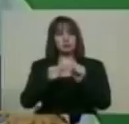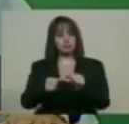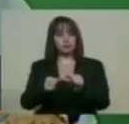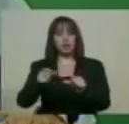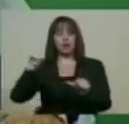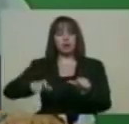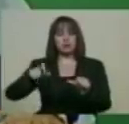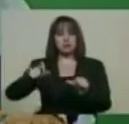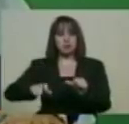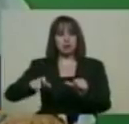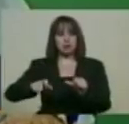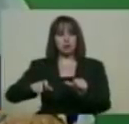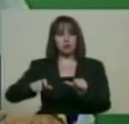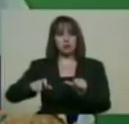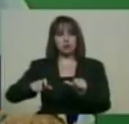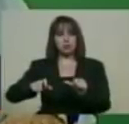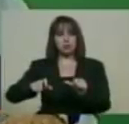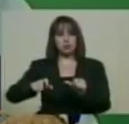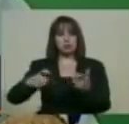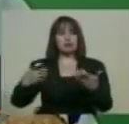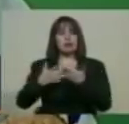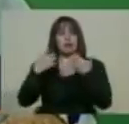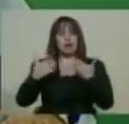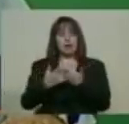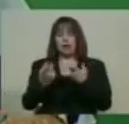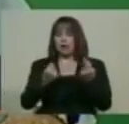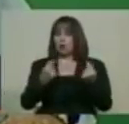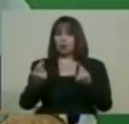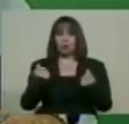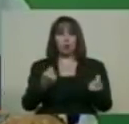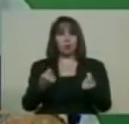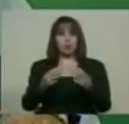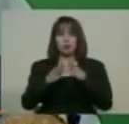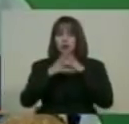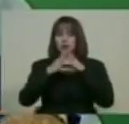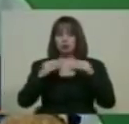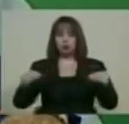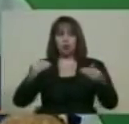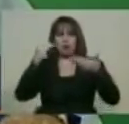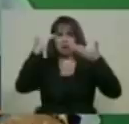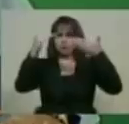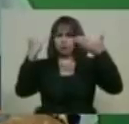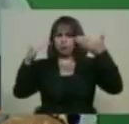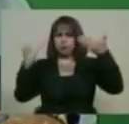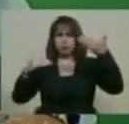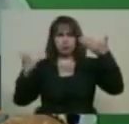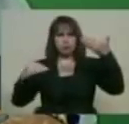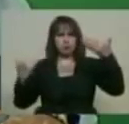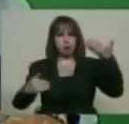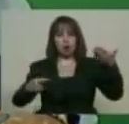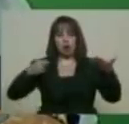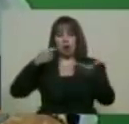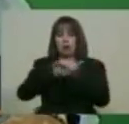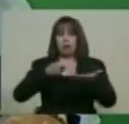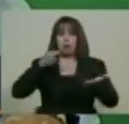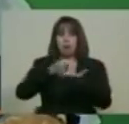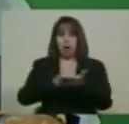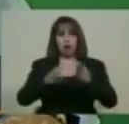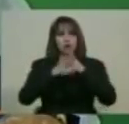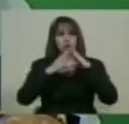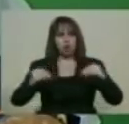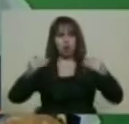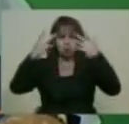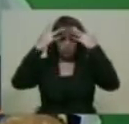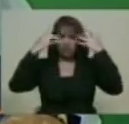necesario, producto de la guerra económica, de todas las tablas salariales de los